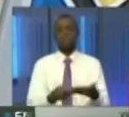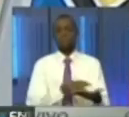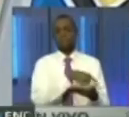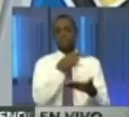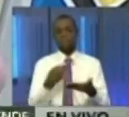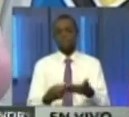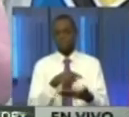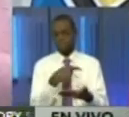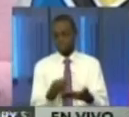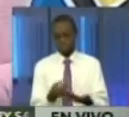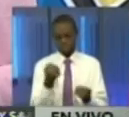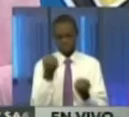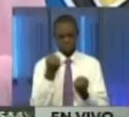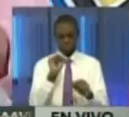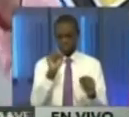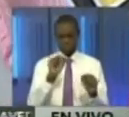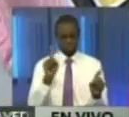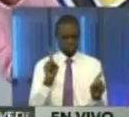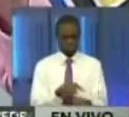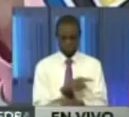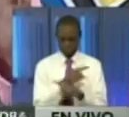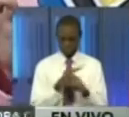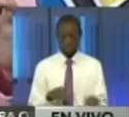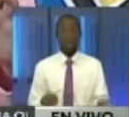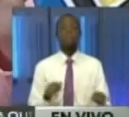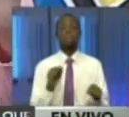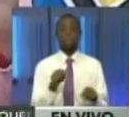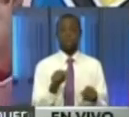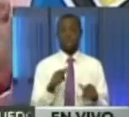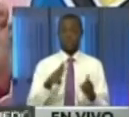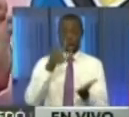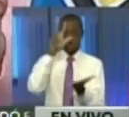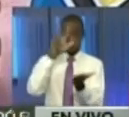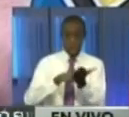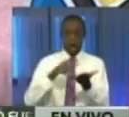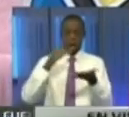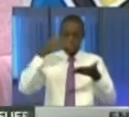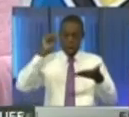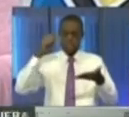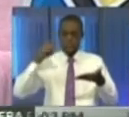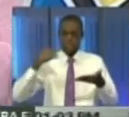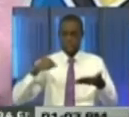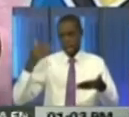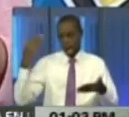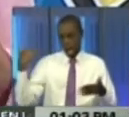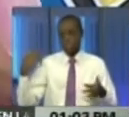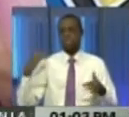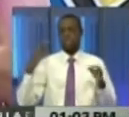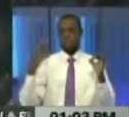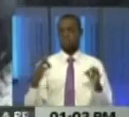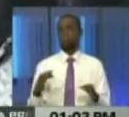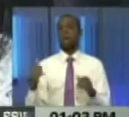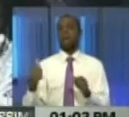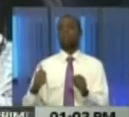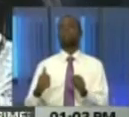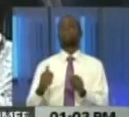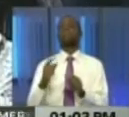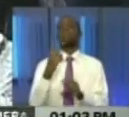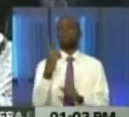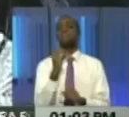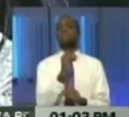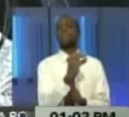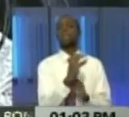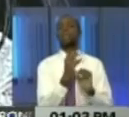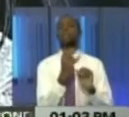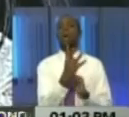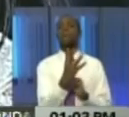Asimismo, rechazadas según los criterios que de validación que se establecieron en ese momento y que de paso valga